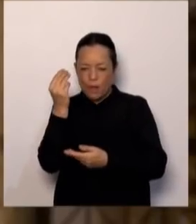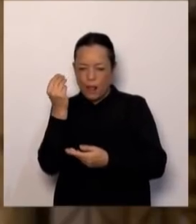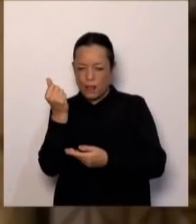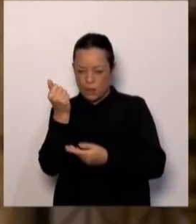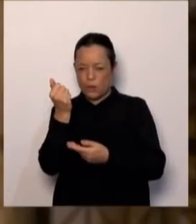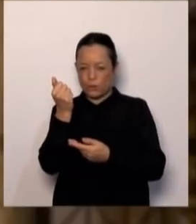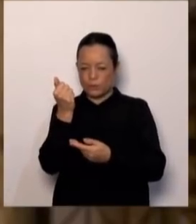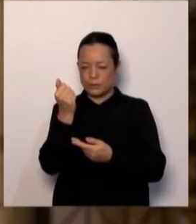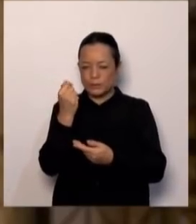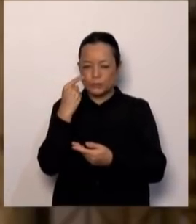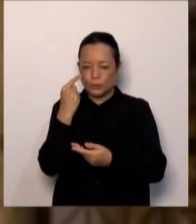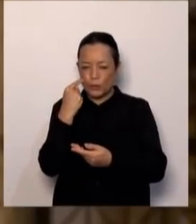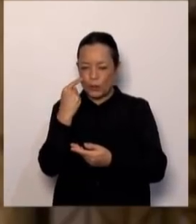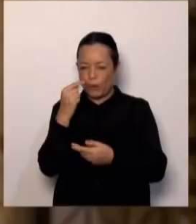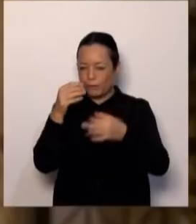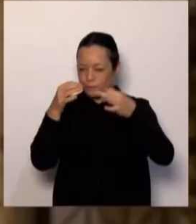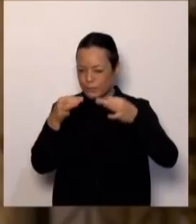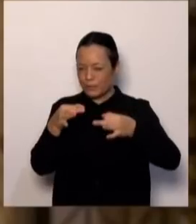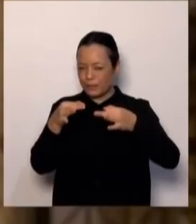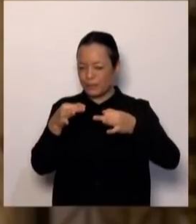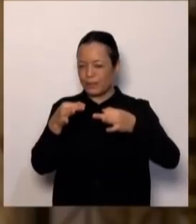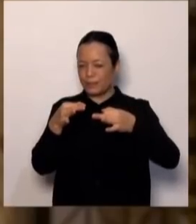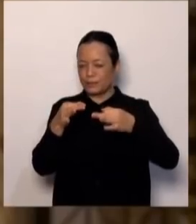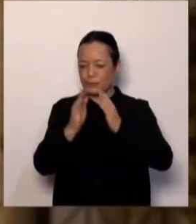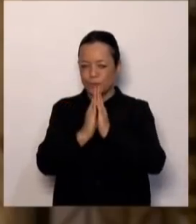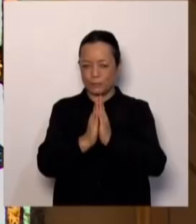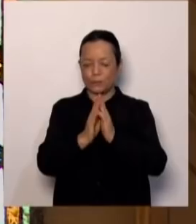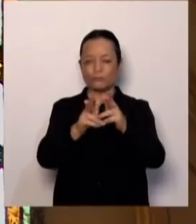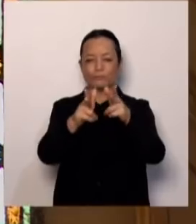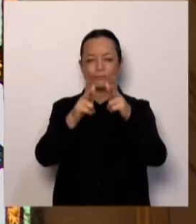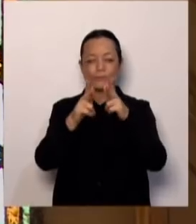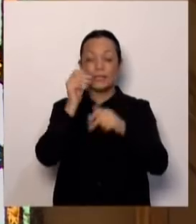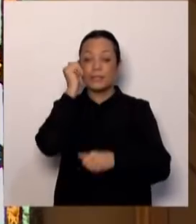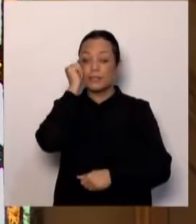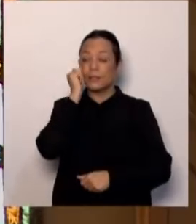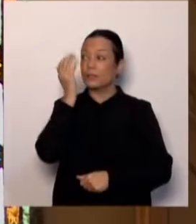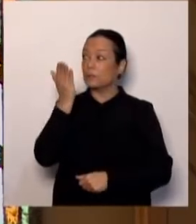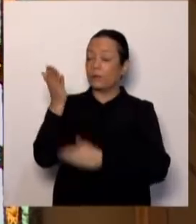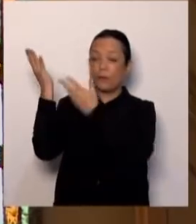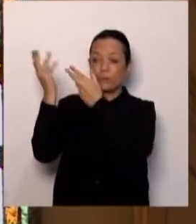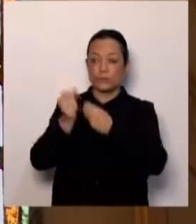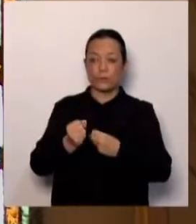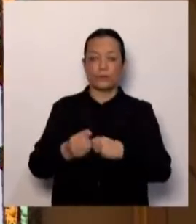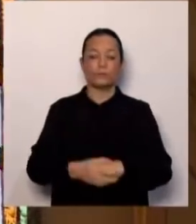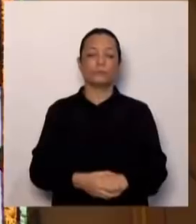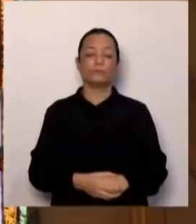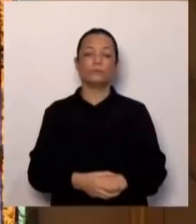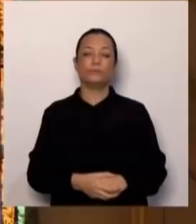los valores éticos y morales. Oremos. Señor, atiende nuestras